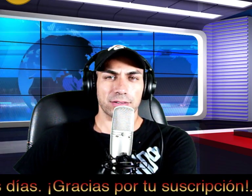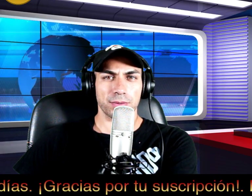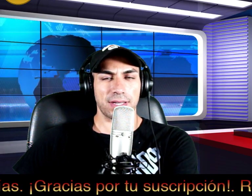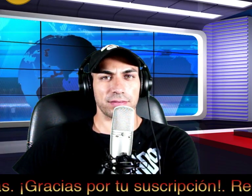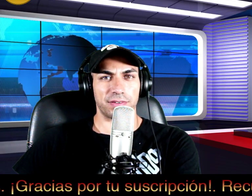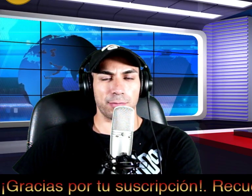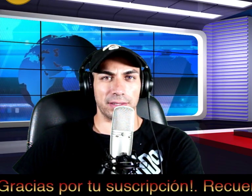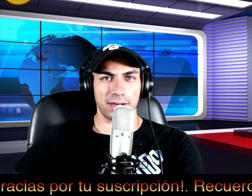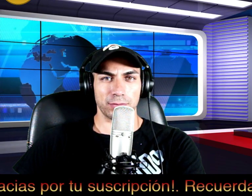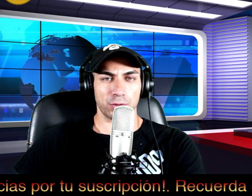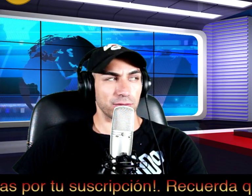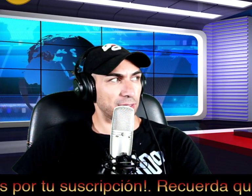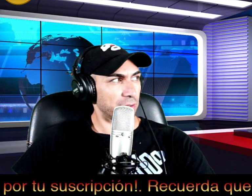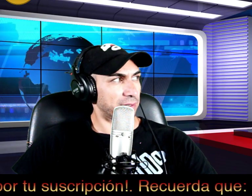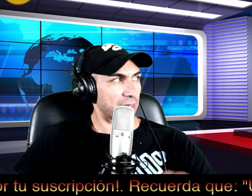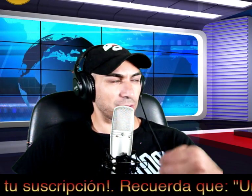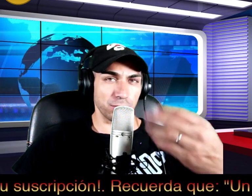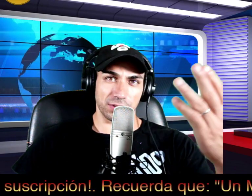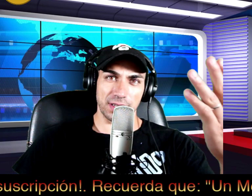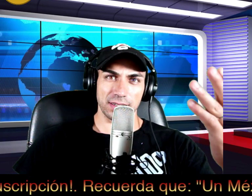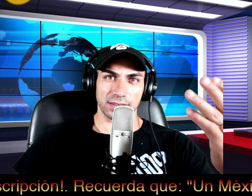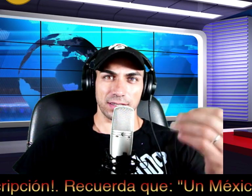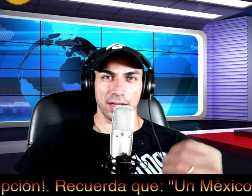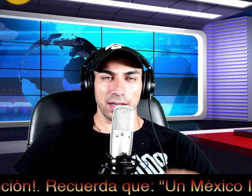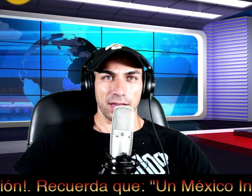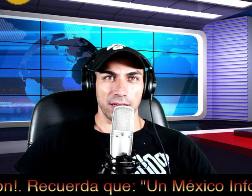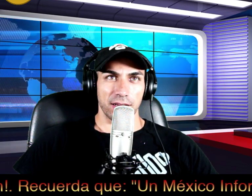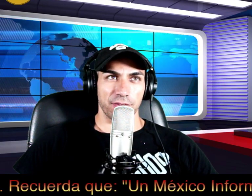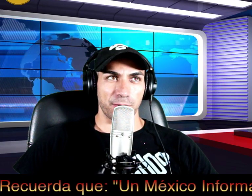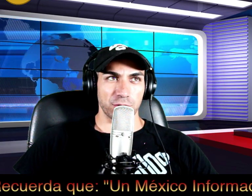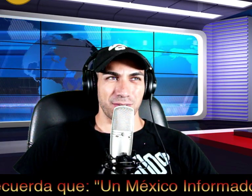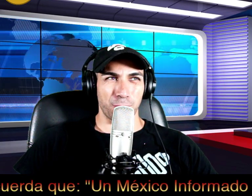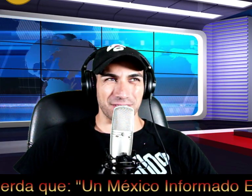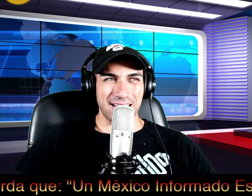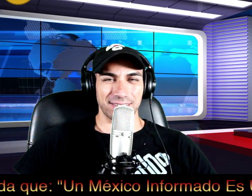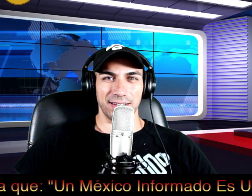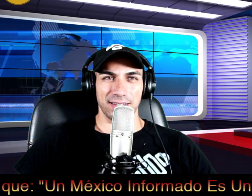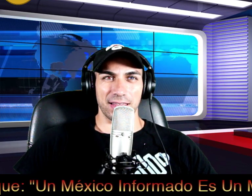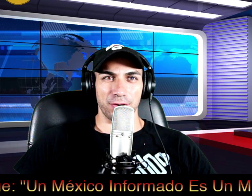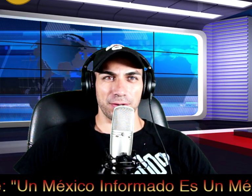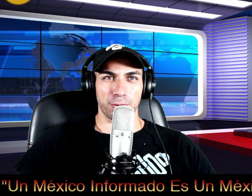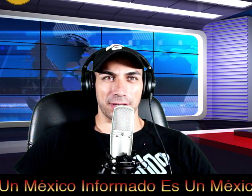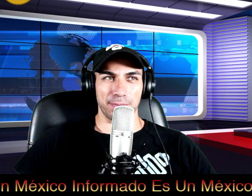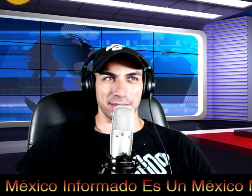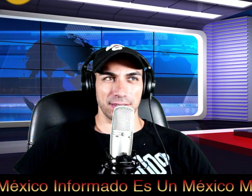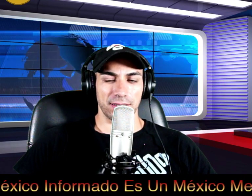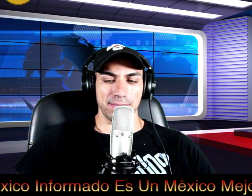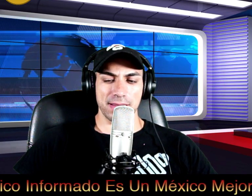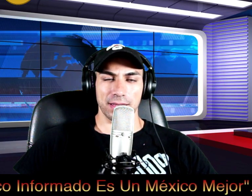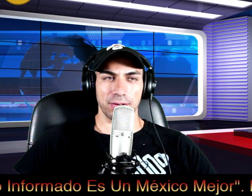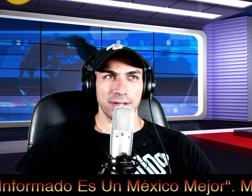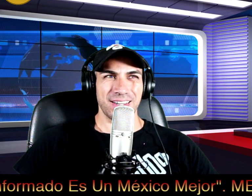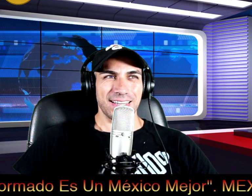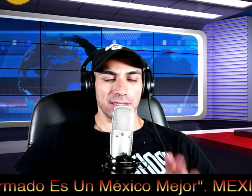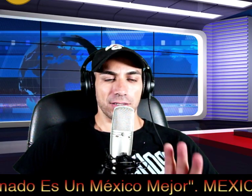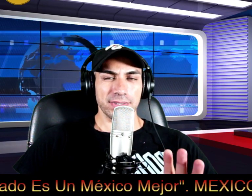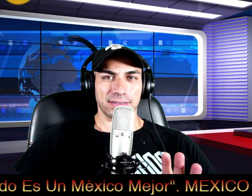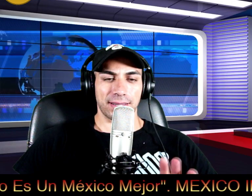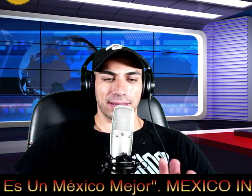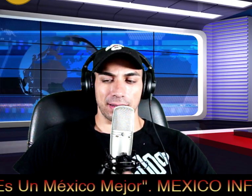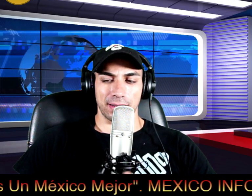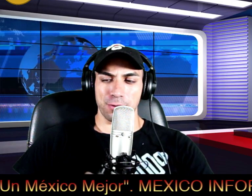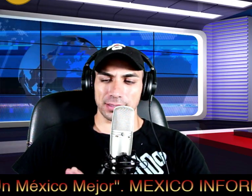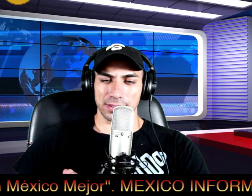Amigos y amigas, ¿cómo están? Felipe Beltrán, muy contento de estar con ustedes. Información importante el día de hoy porque el presidente de México dio